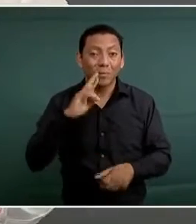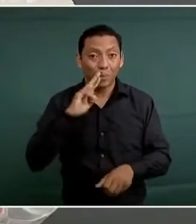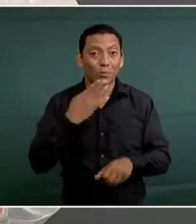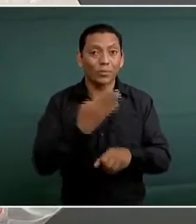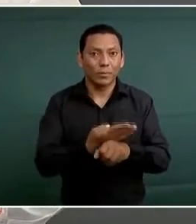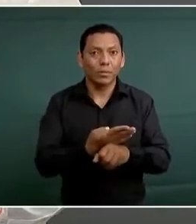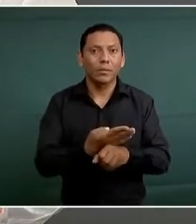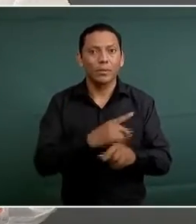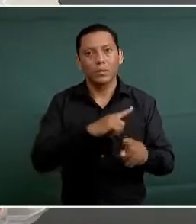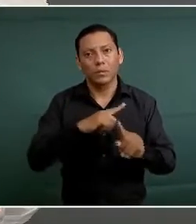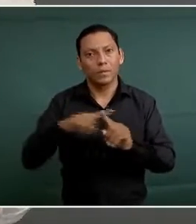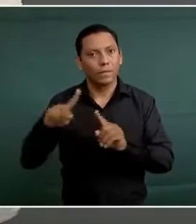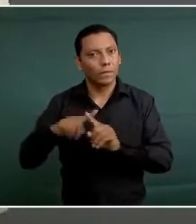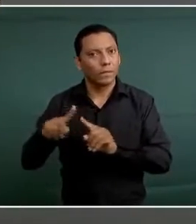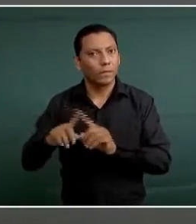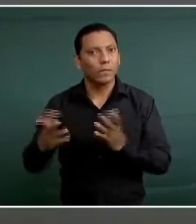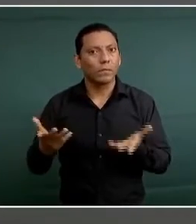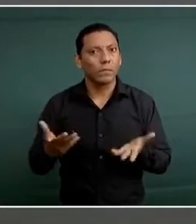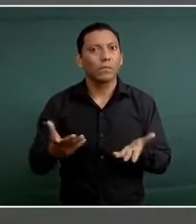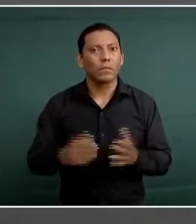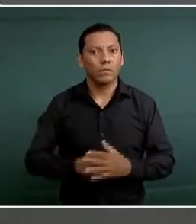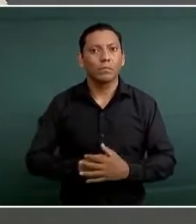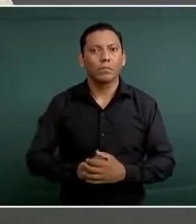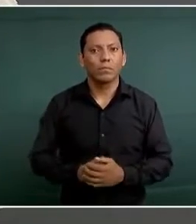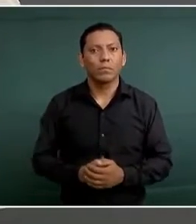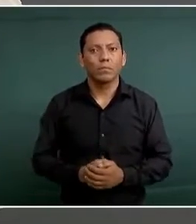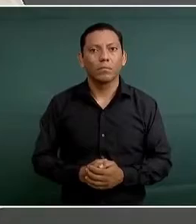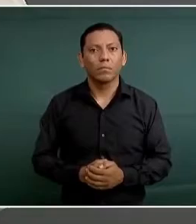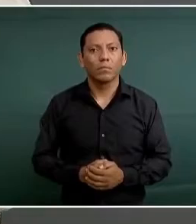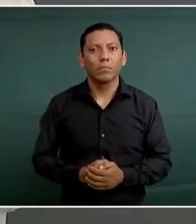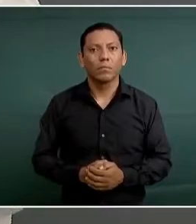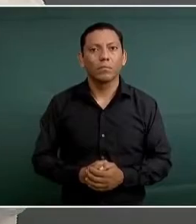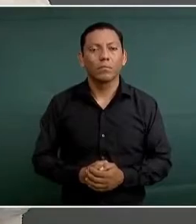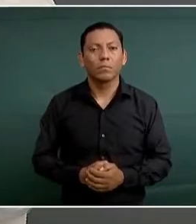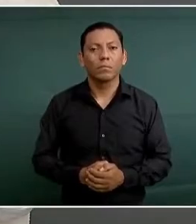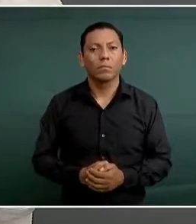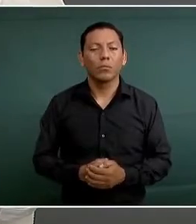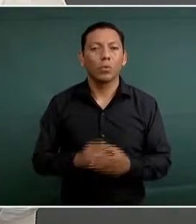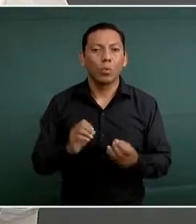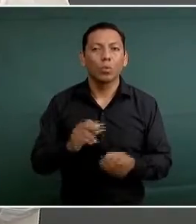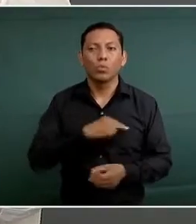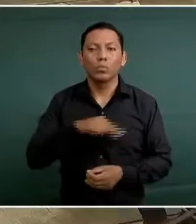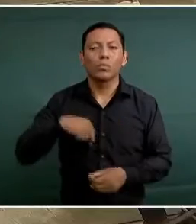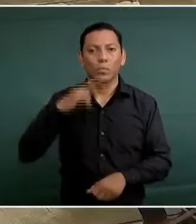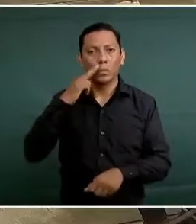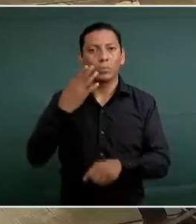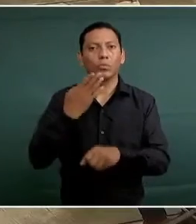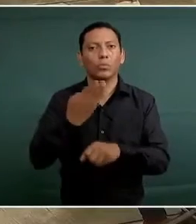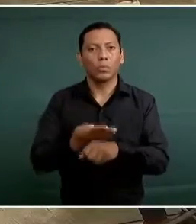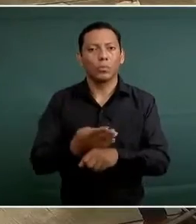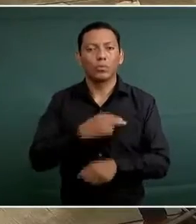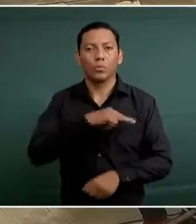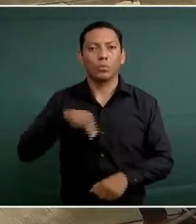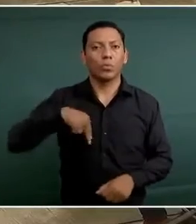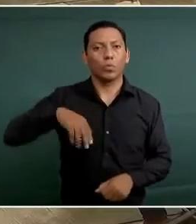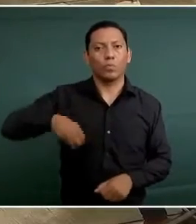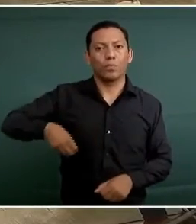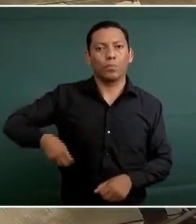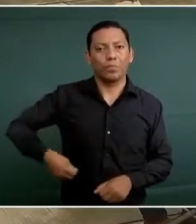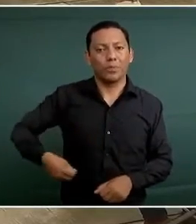porque somos responsables no somos culpables